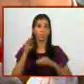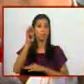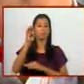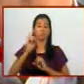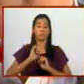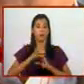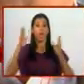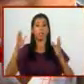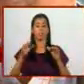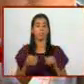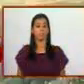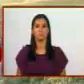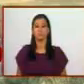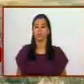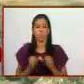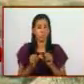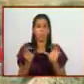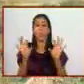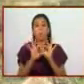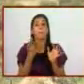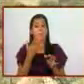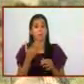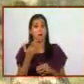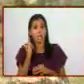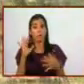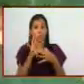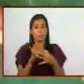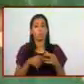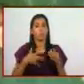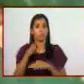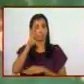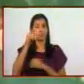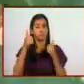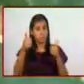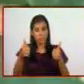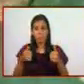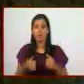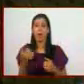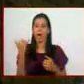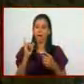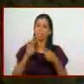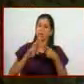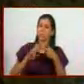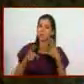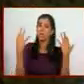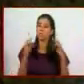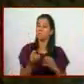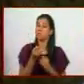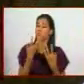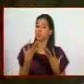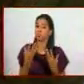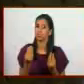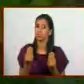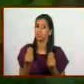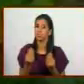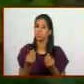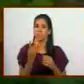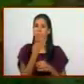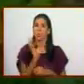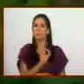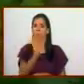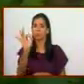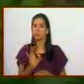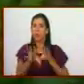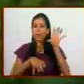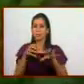si permanece unido. Para eso tenemos importantes recursos naturales. El 40% de las especies animales